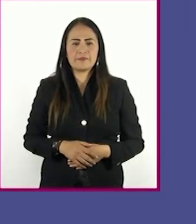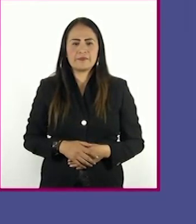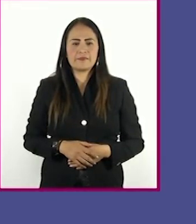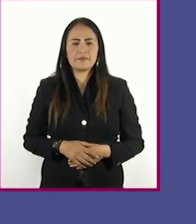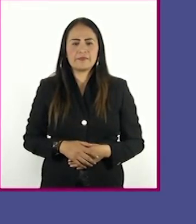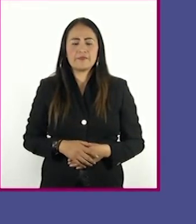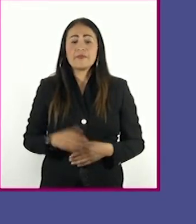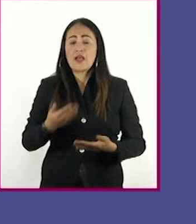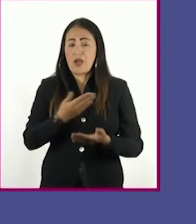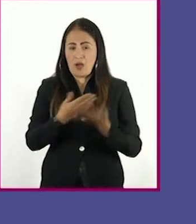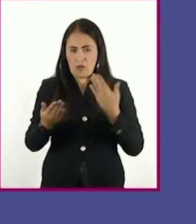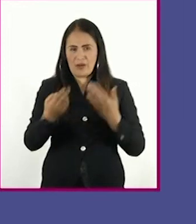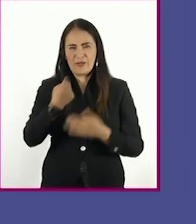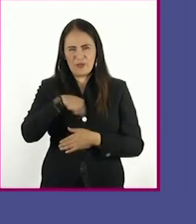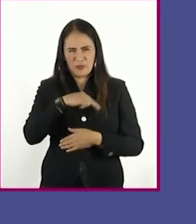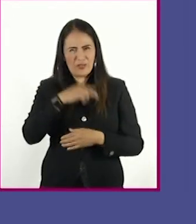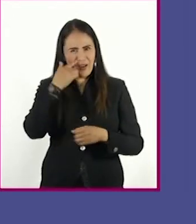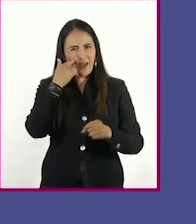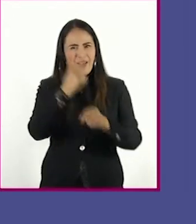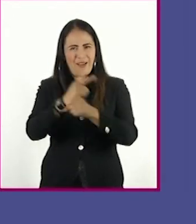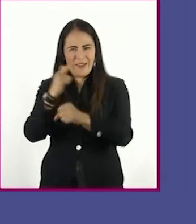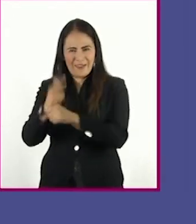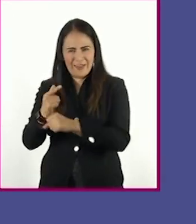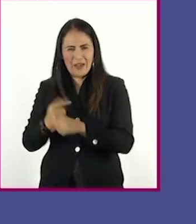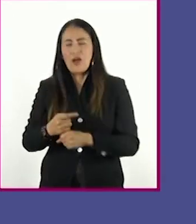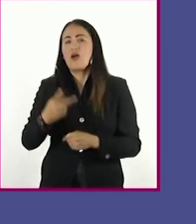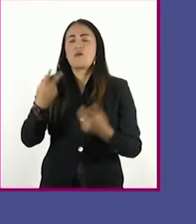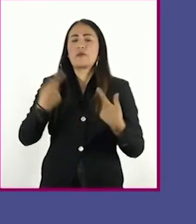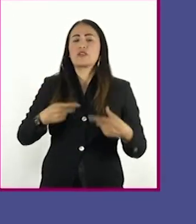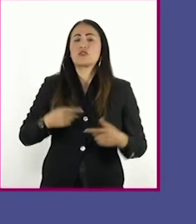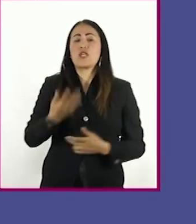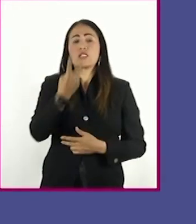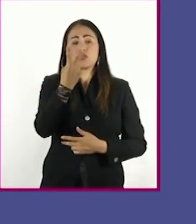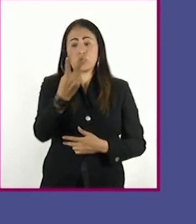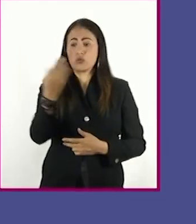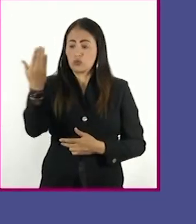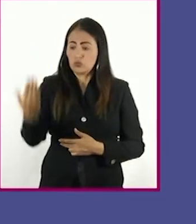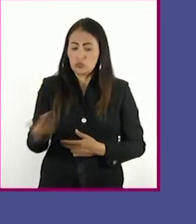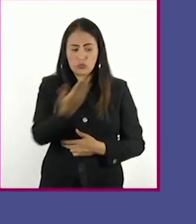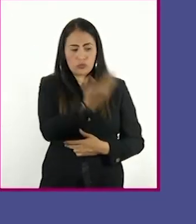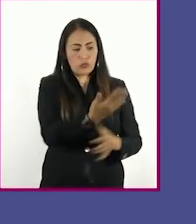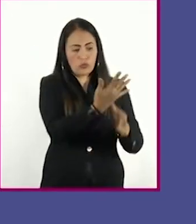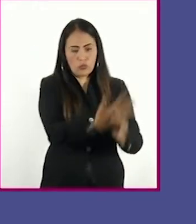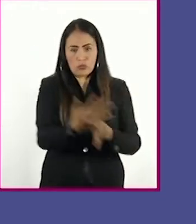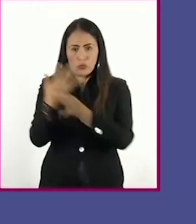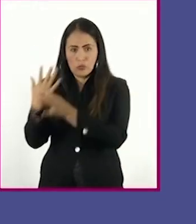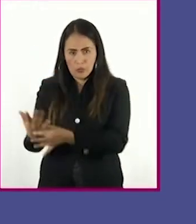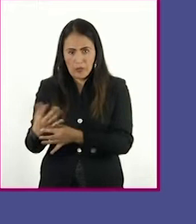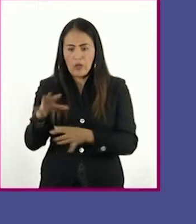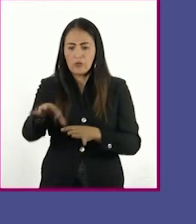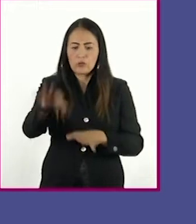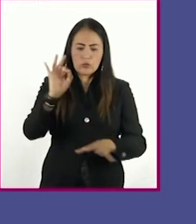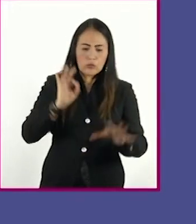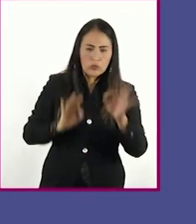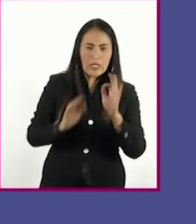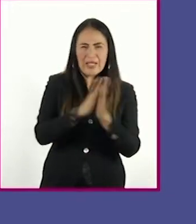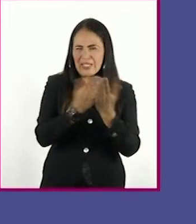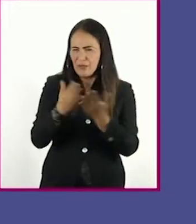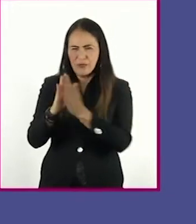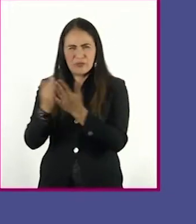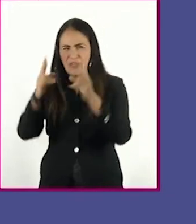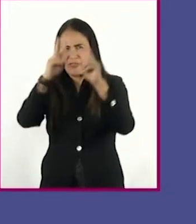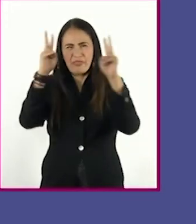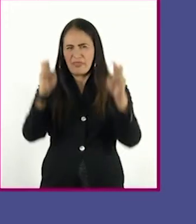Ahora vamos a identificar las posturas de 2 autores. Primero, elijan 2 textos de autores diferentes sobre el tema